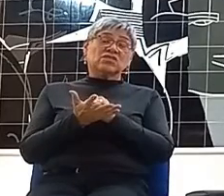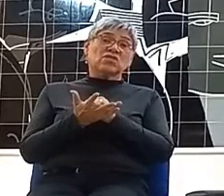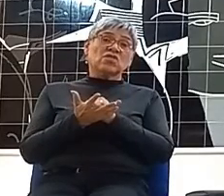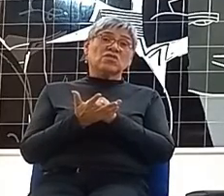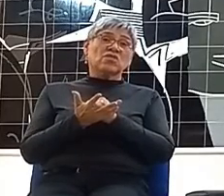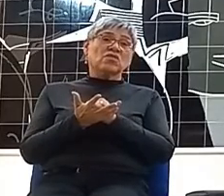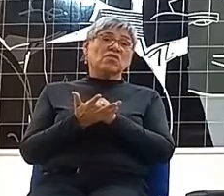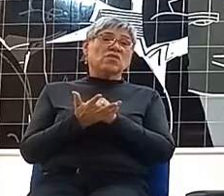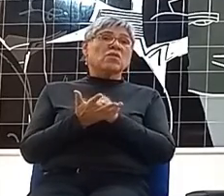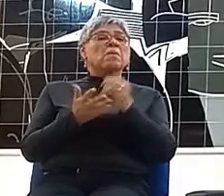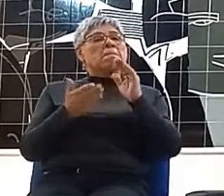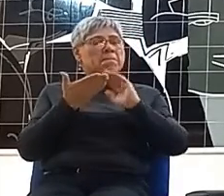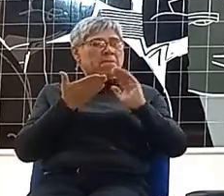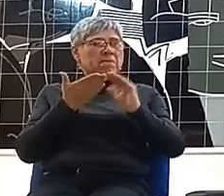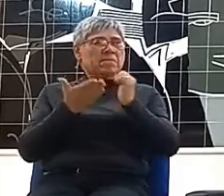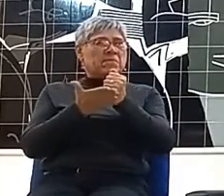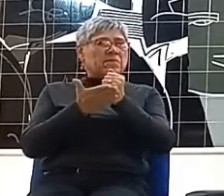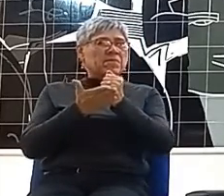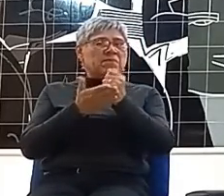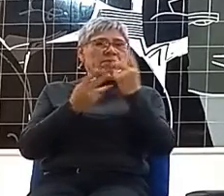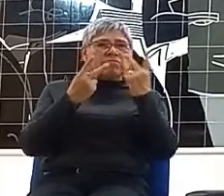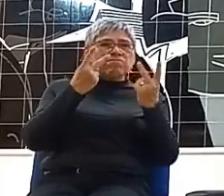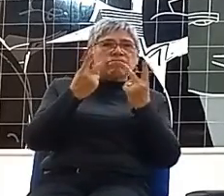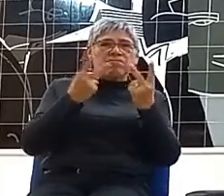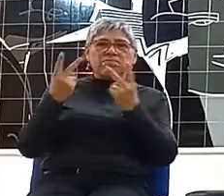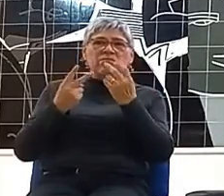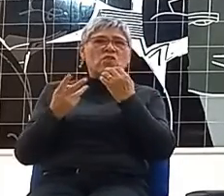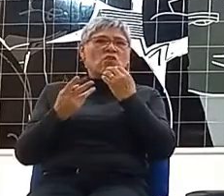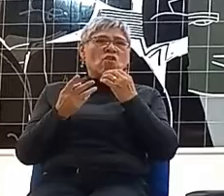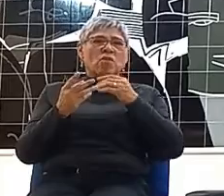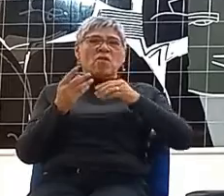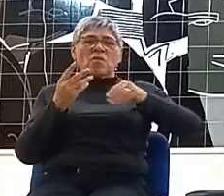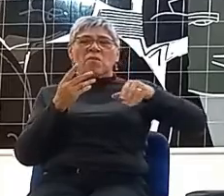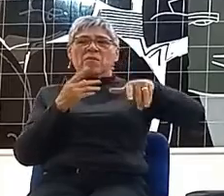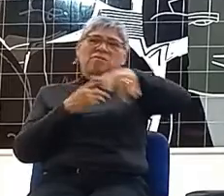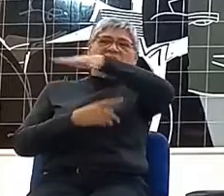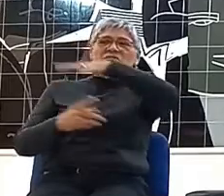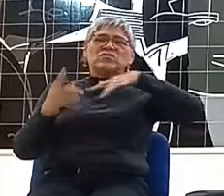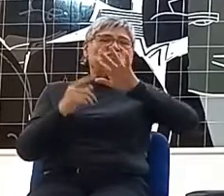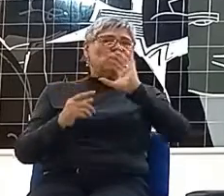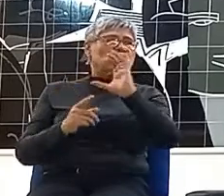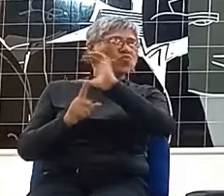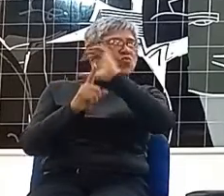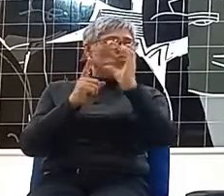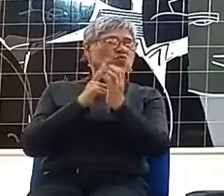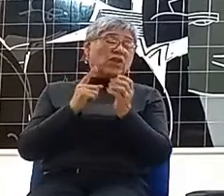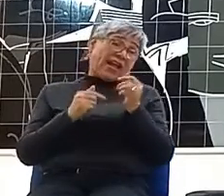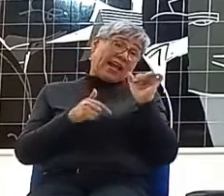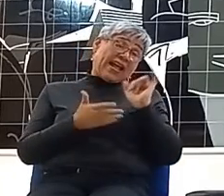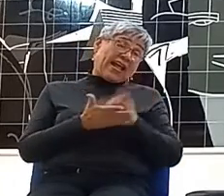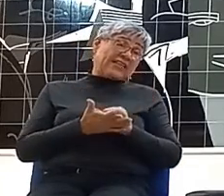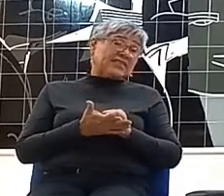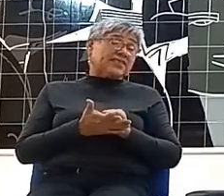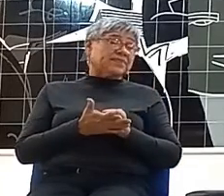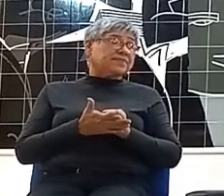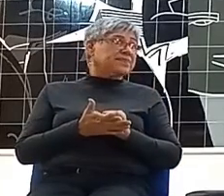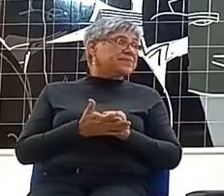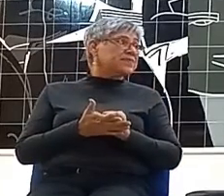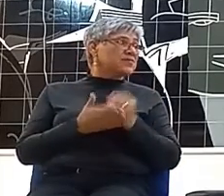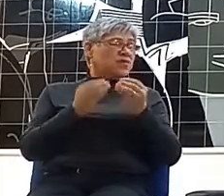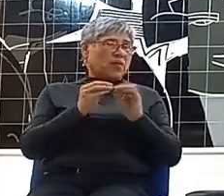permitir también observar el panorama de nuestra cultura desde otra perspectiva. Y en ese orden, Alberto,